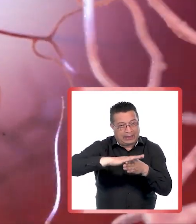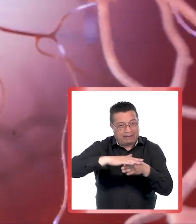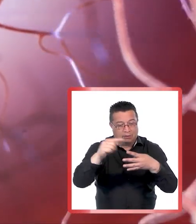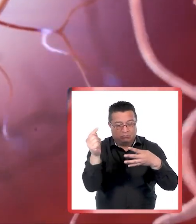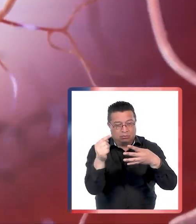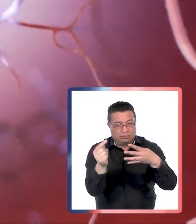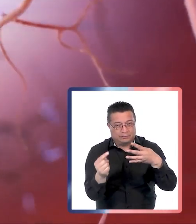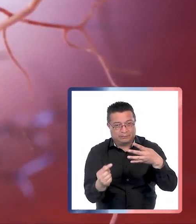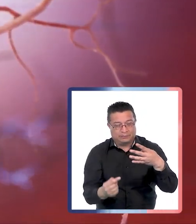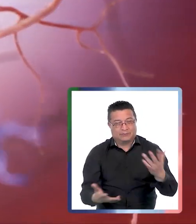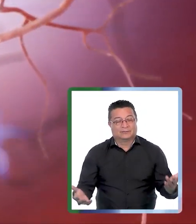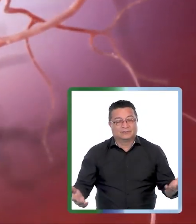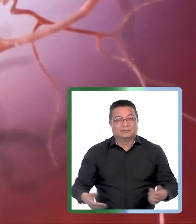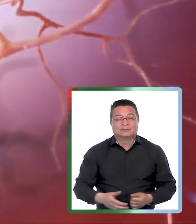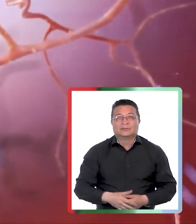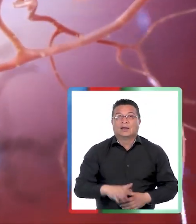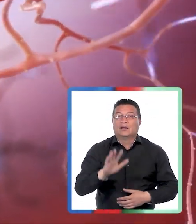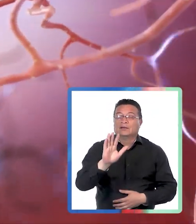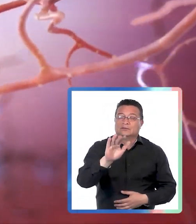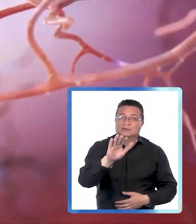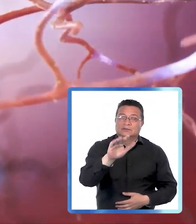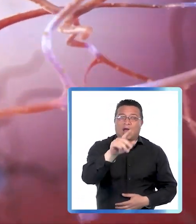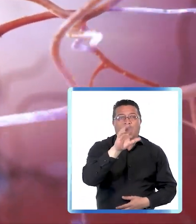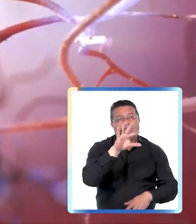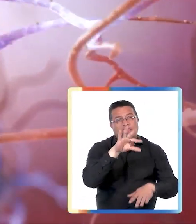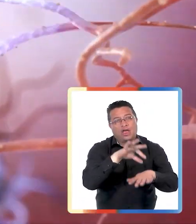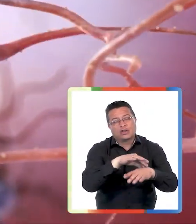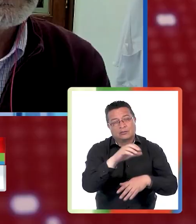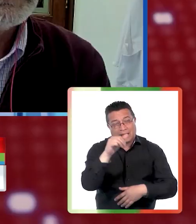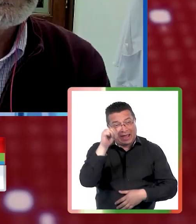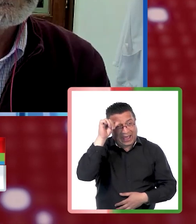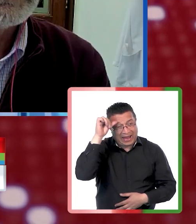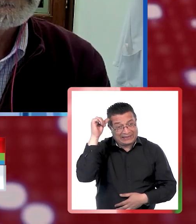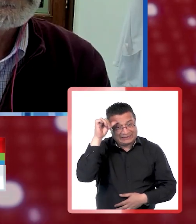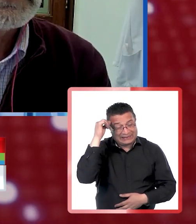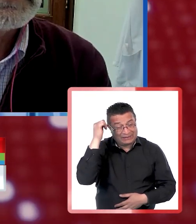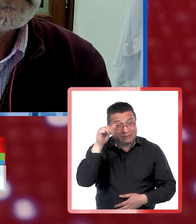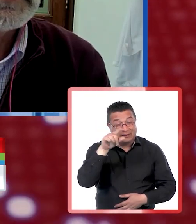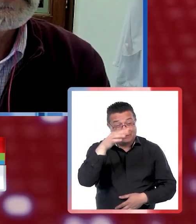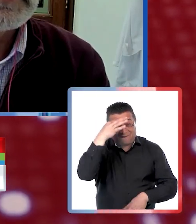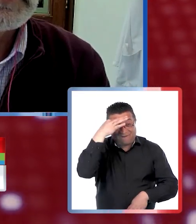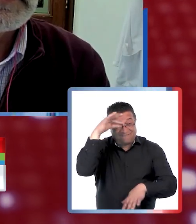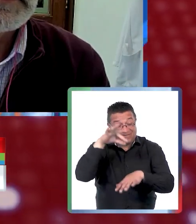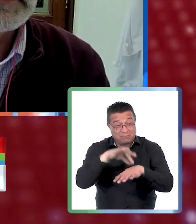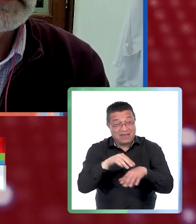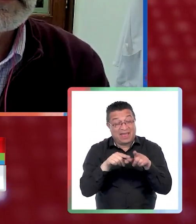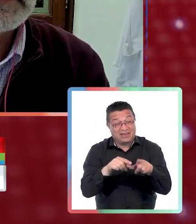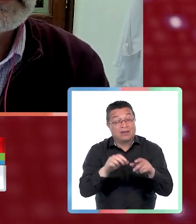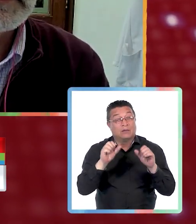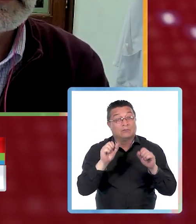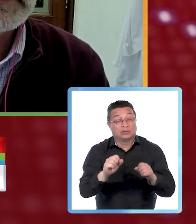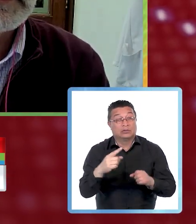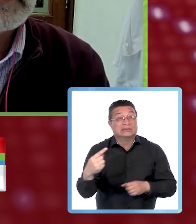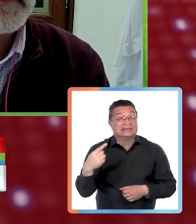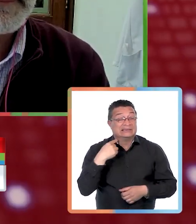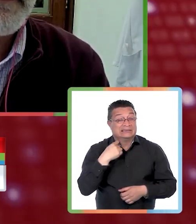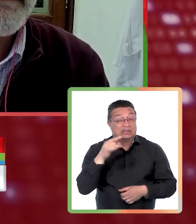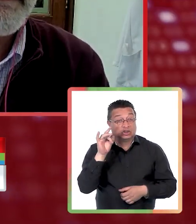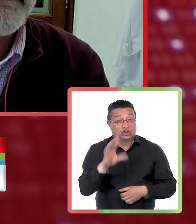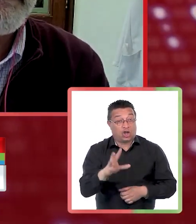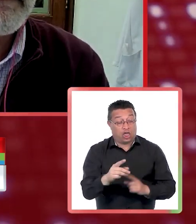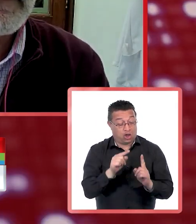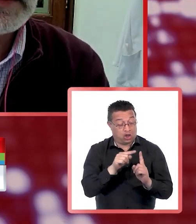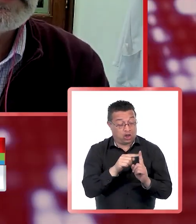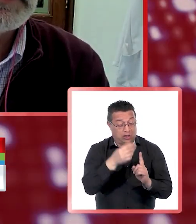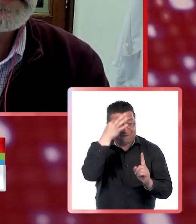considerar todos estos factores. Ahora, doctor, el Alzheimer es de esas enfermedades que puntualmente se dice que no solo afectan